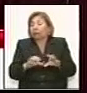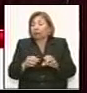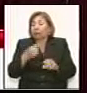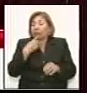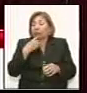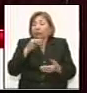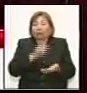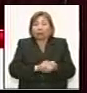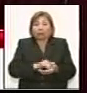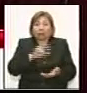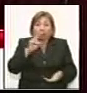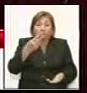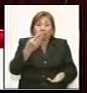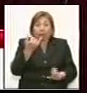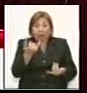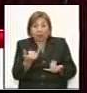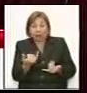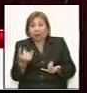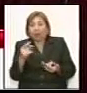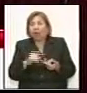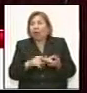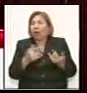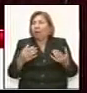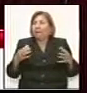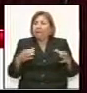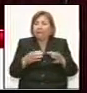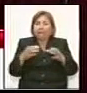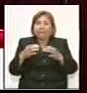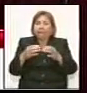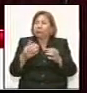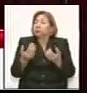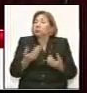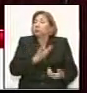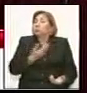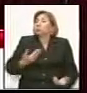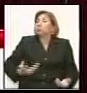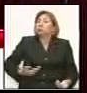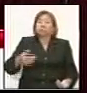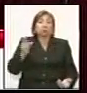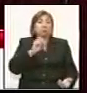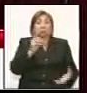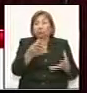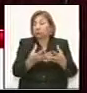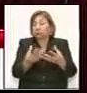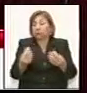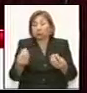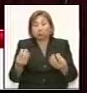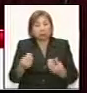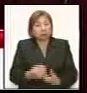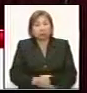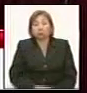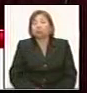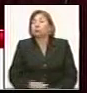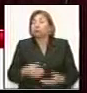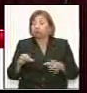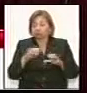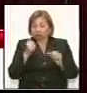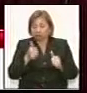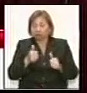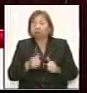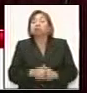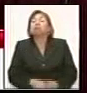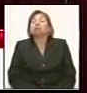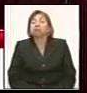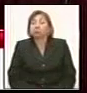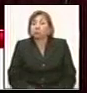es, desde el año 2000 a la fecha, congresos donde el gobierno no tiene mayoría, y ha funcionado, por